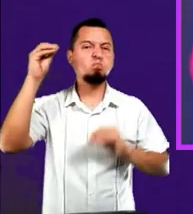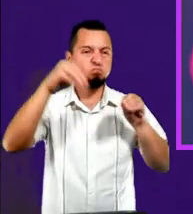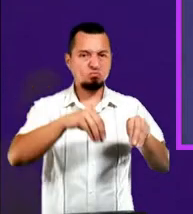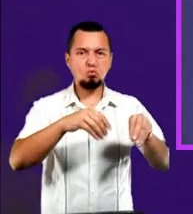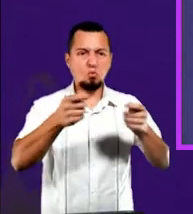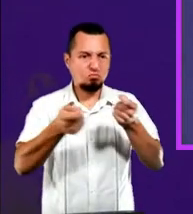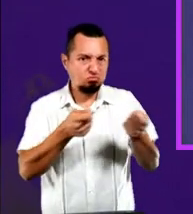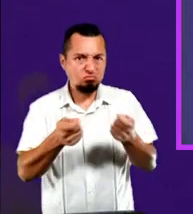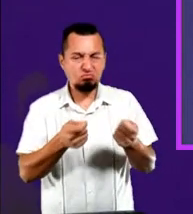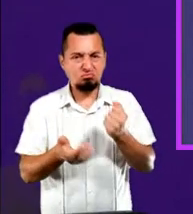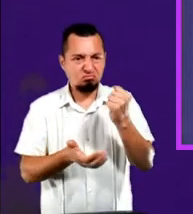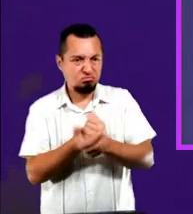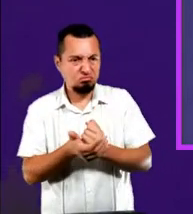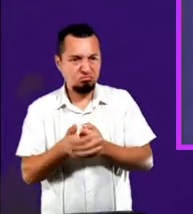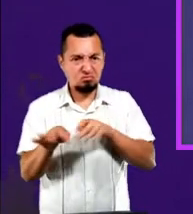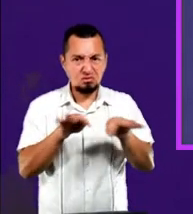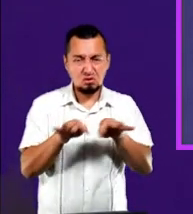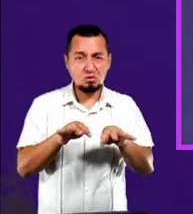este país.